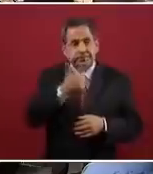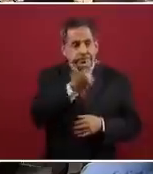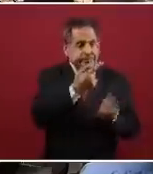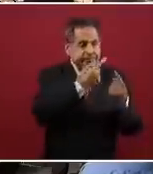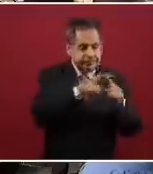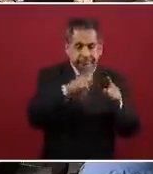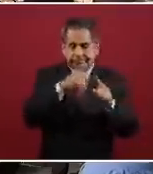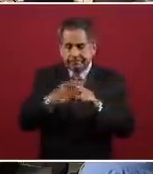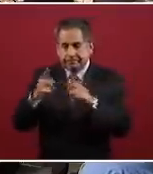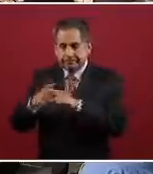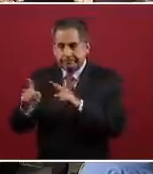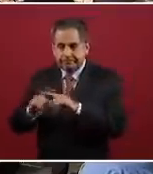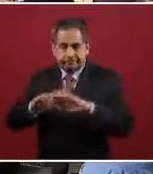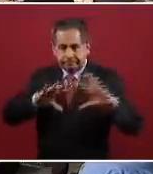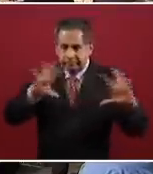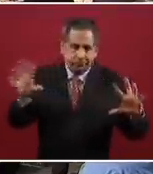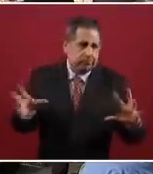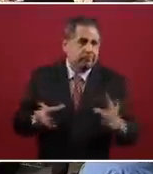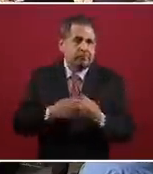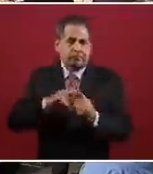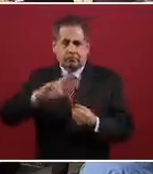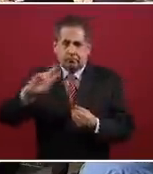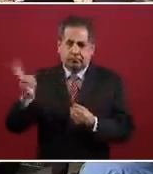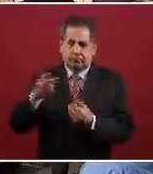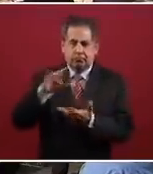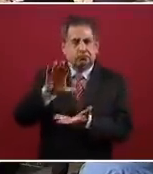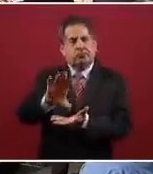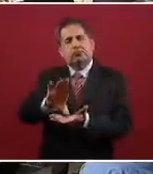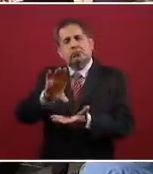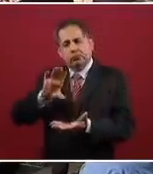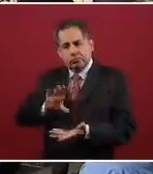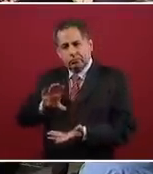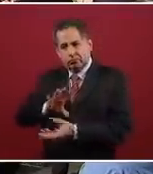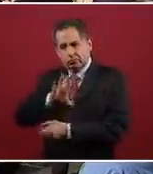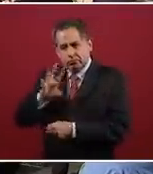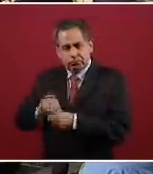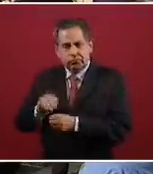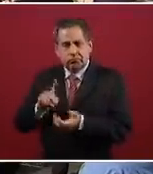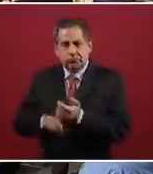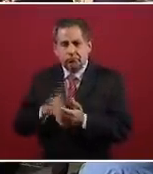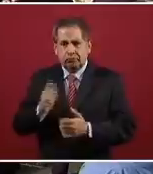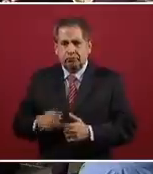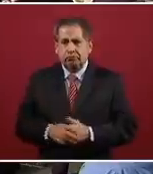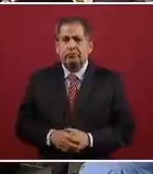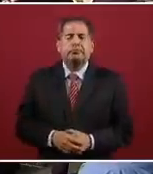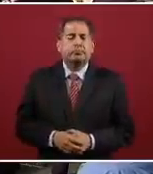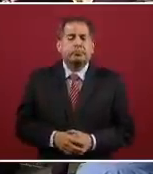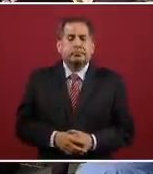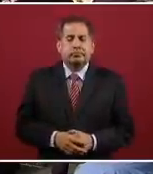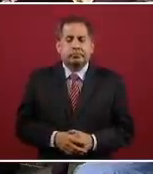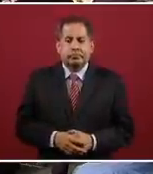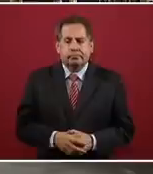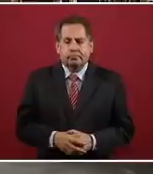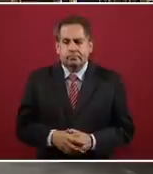¿cuánto es la cifra total de lo que se va a reintegrar por esto que nos comentaban de los, ¿cómo no?, de los pagos? ¿Cuánto? ¿Por qué no lo